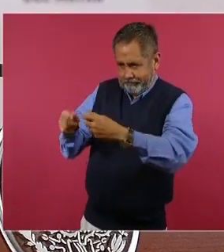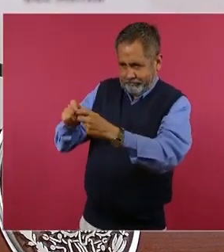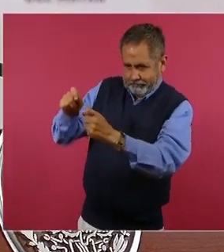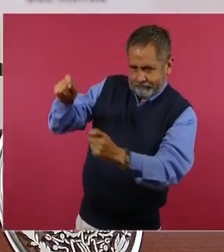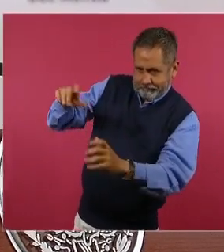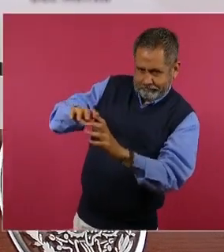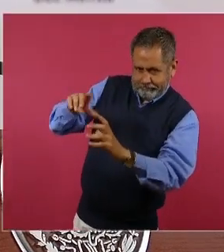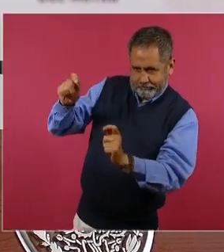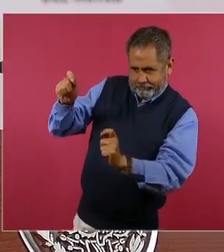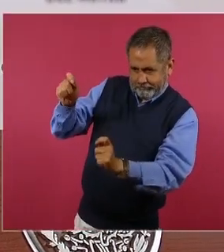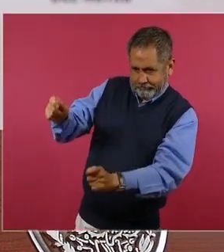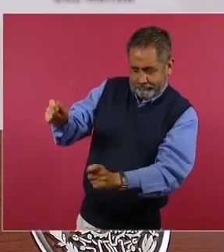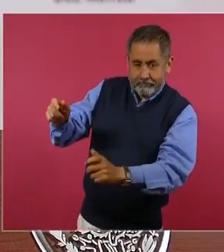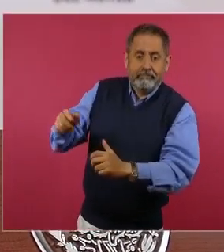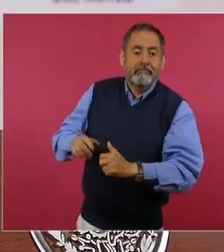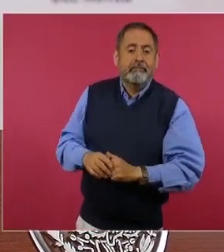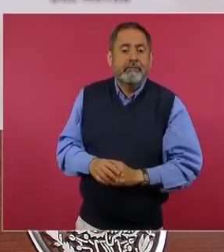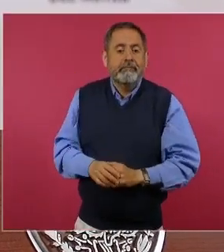y el que